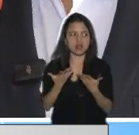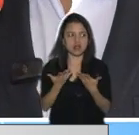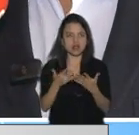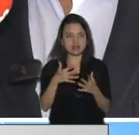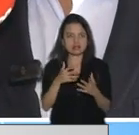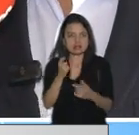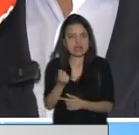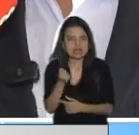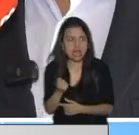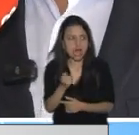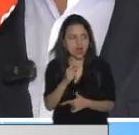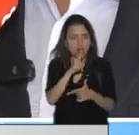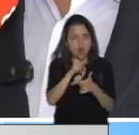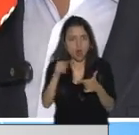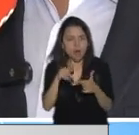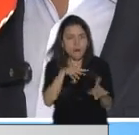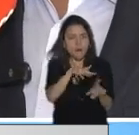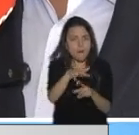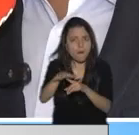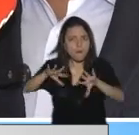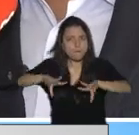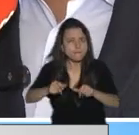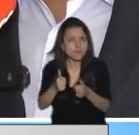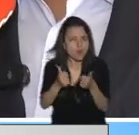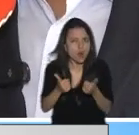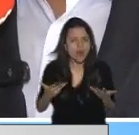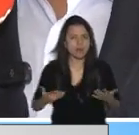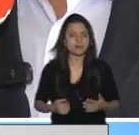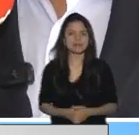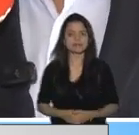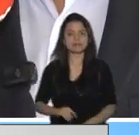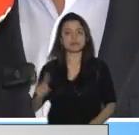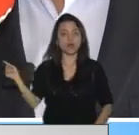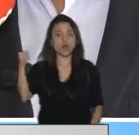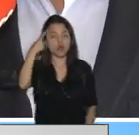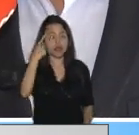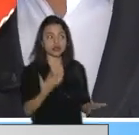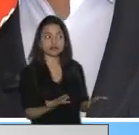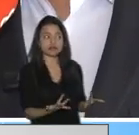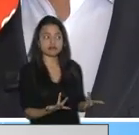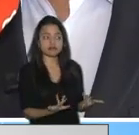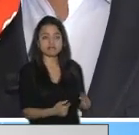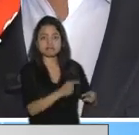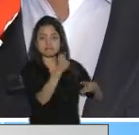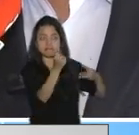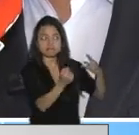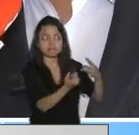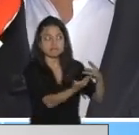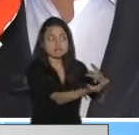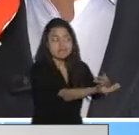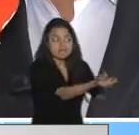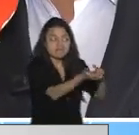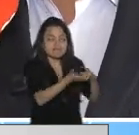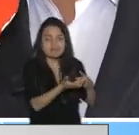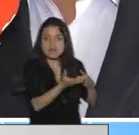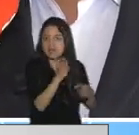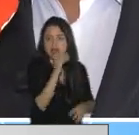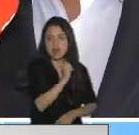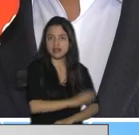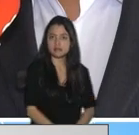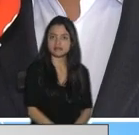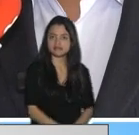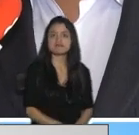Como no nos han entregado esa información, pues el gobierno no ha podido resolver el problema. Nosotros los estamos apoyando, pero ellos nos dan la información. Por eso ya hemos tomado varias